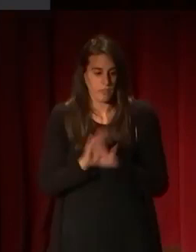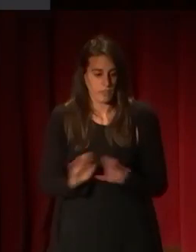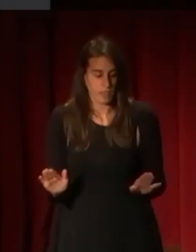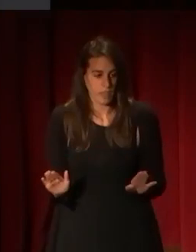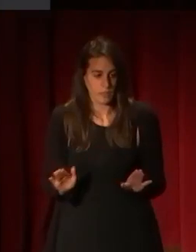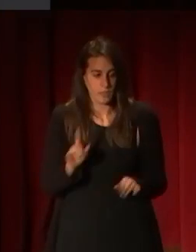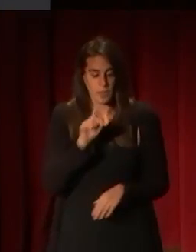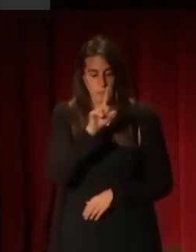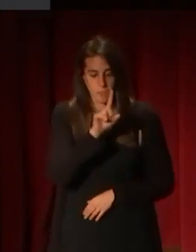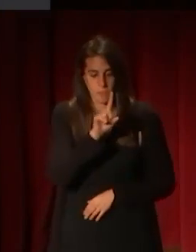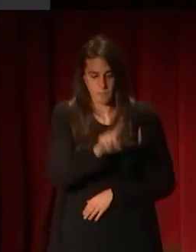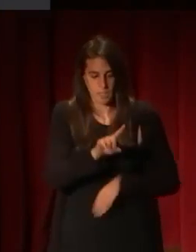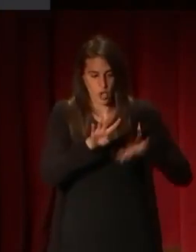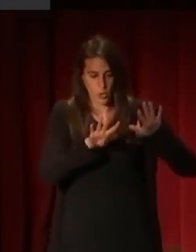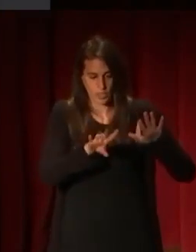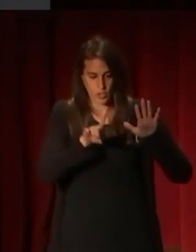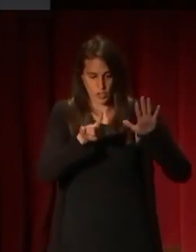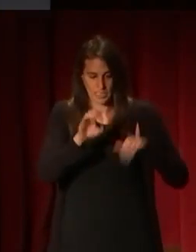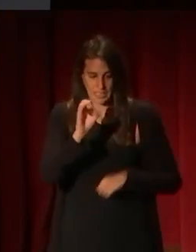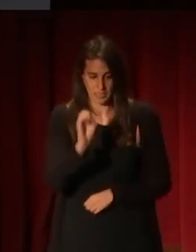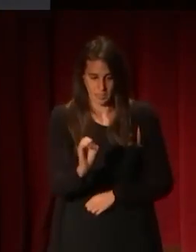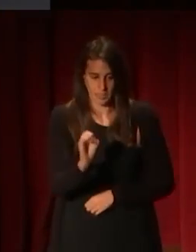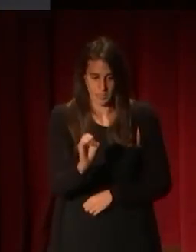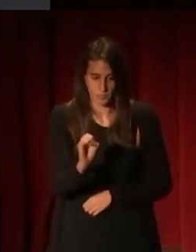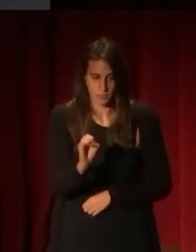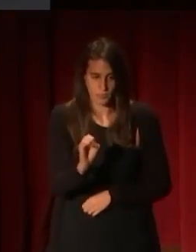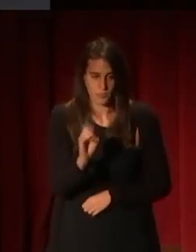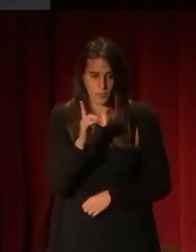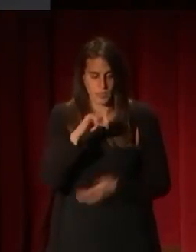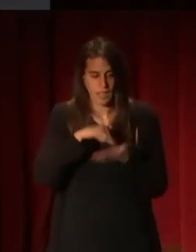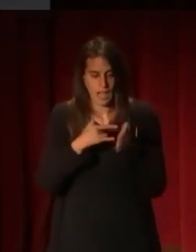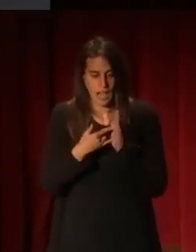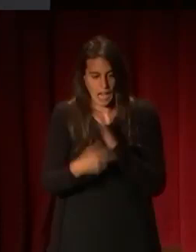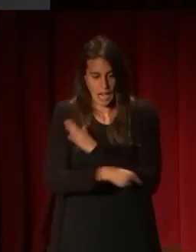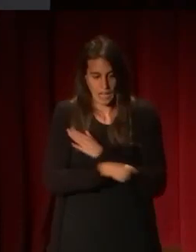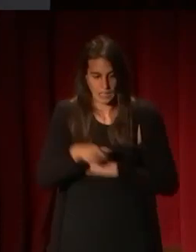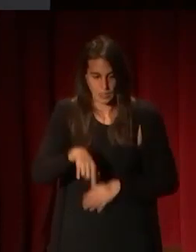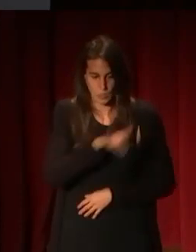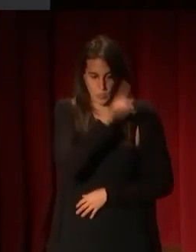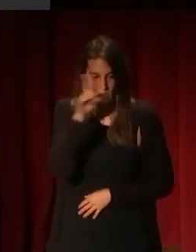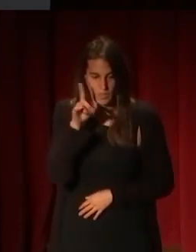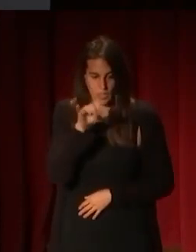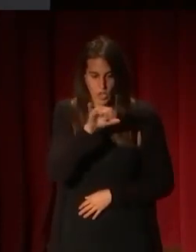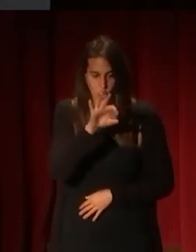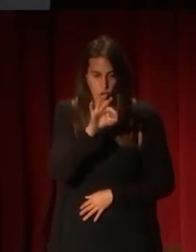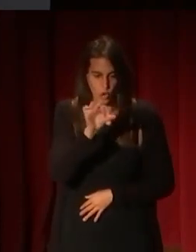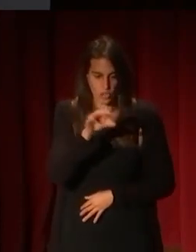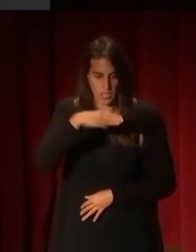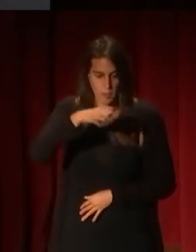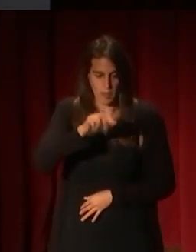en 1960 un arquitecto municipal jose maria soler